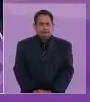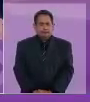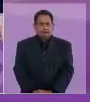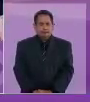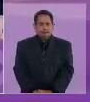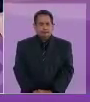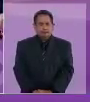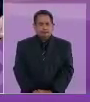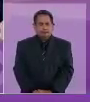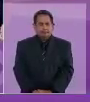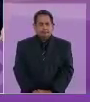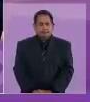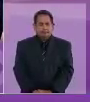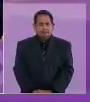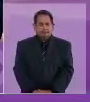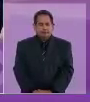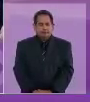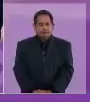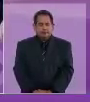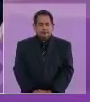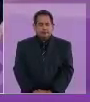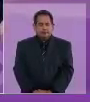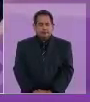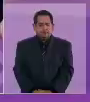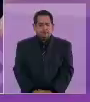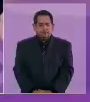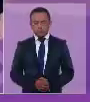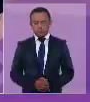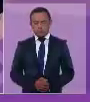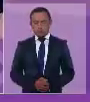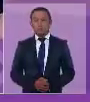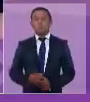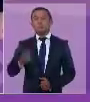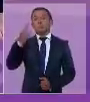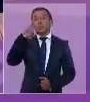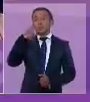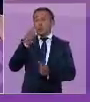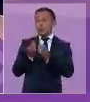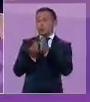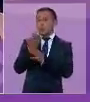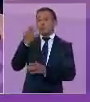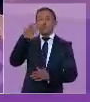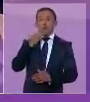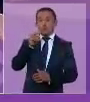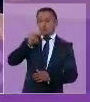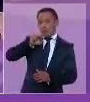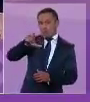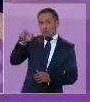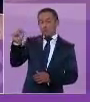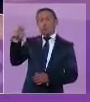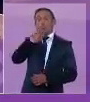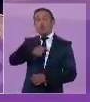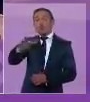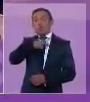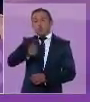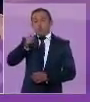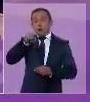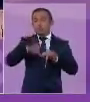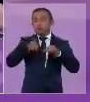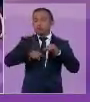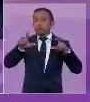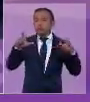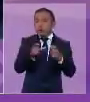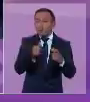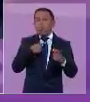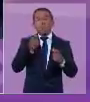único estado que ha terminado casi con la pobreza extrema, ya no existe. Terminamos con el asistencialismo y la gente se puso a